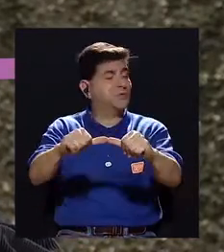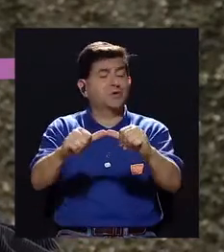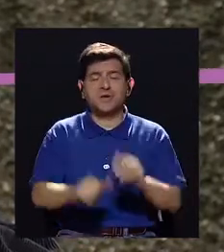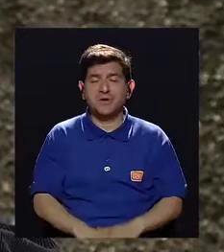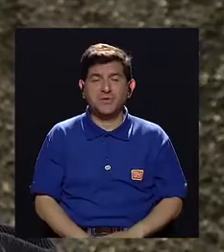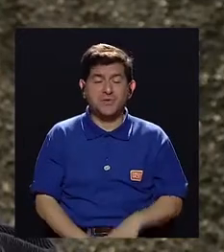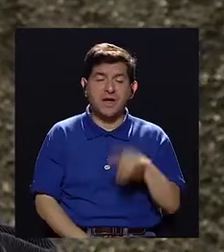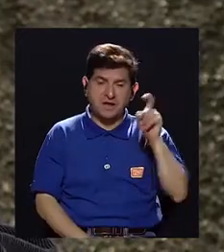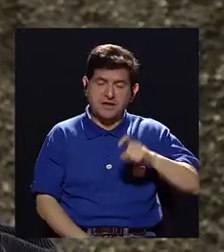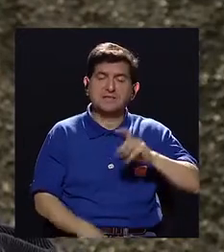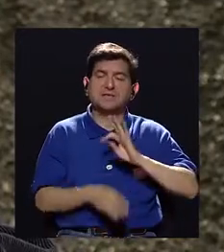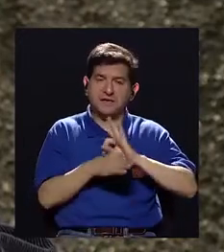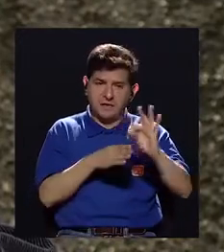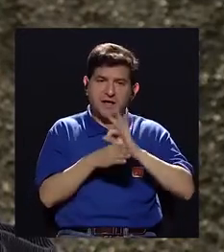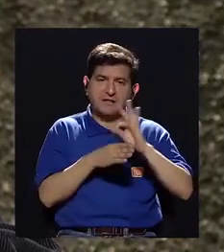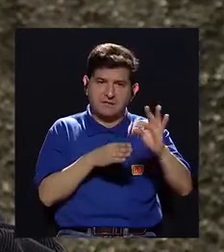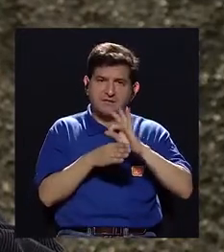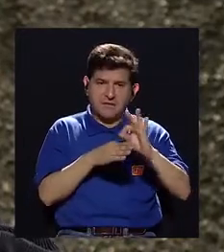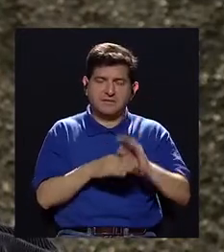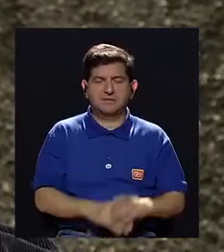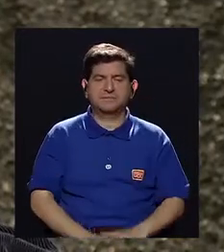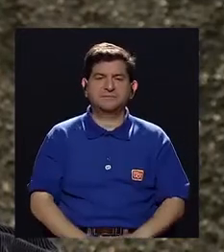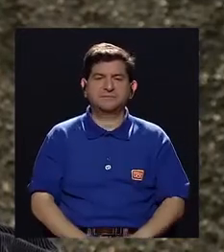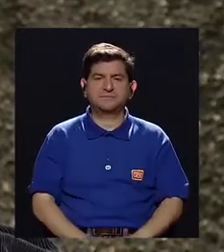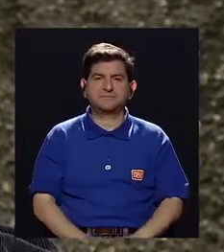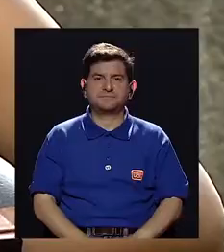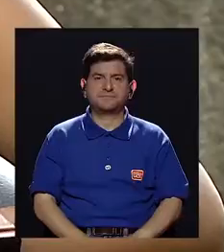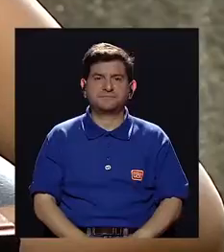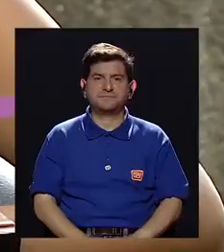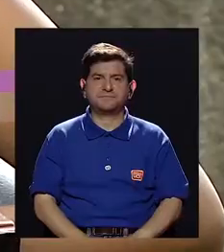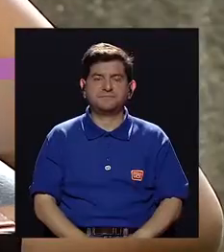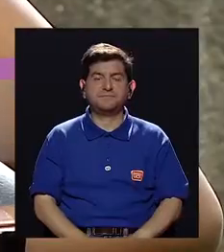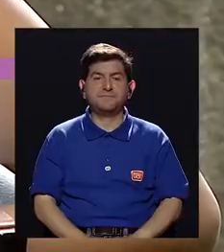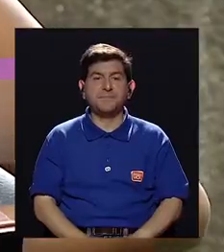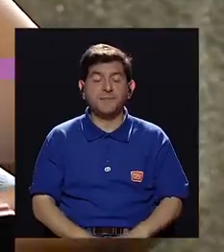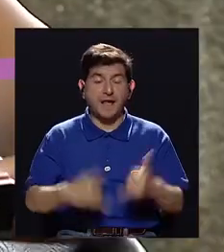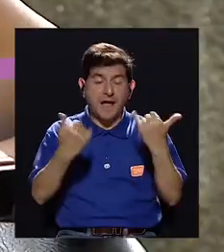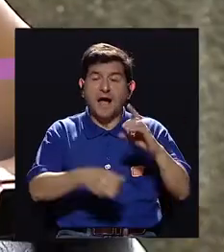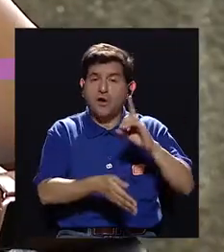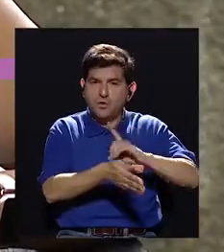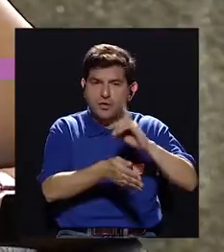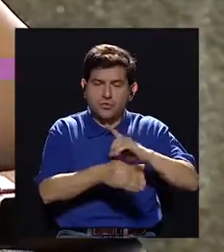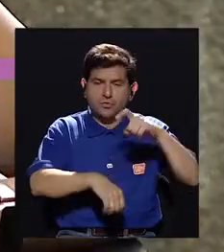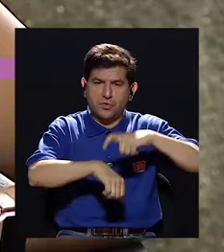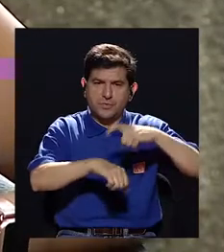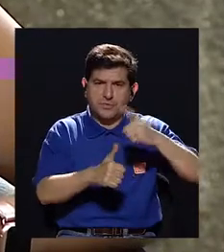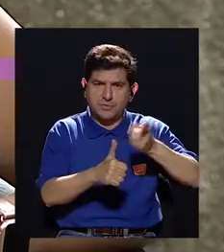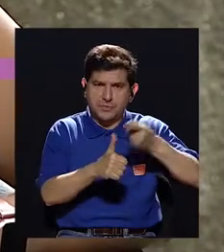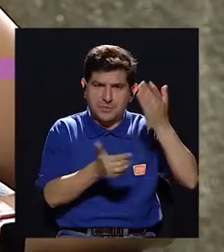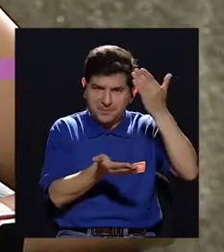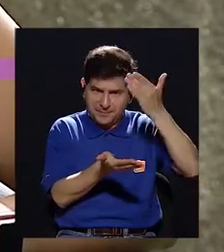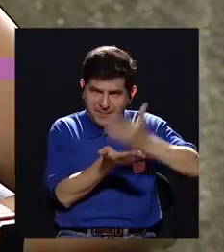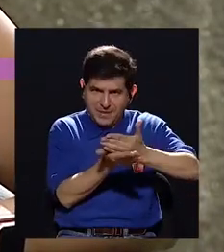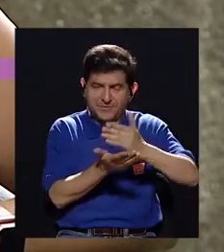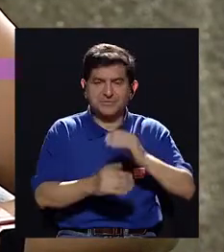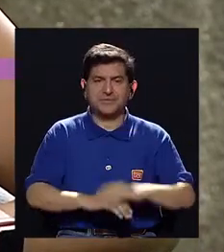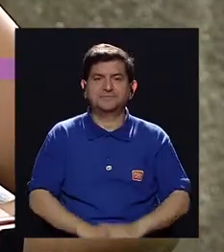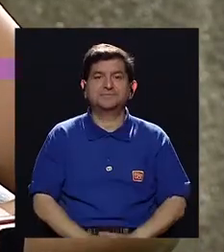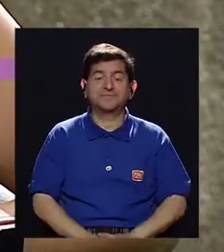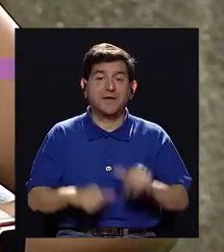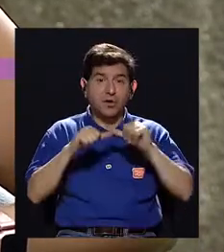y eventualmente es sujeta a tratamiento por un tiempo. Bueno, doctor, es momento de hacer una primera